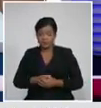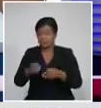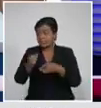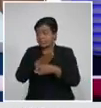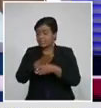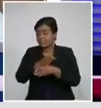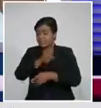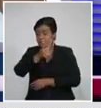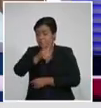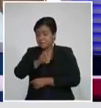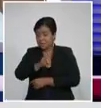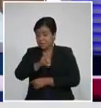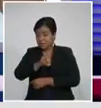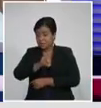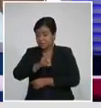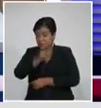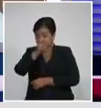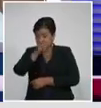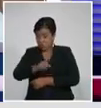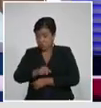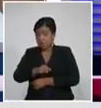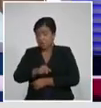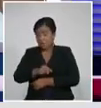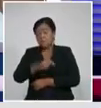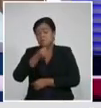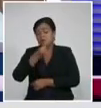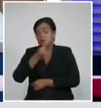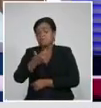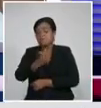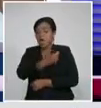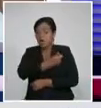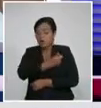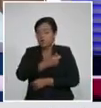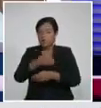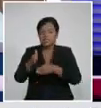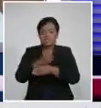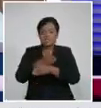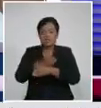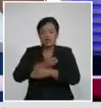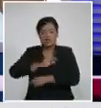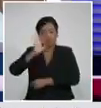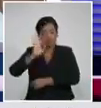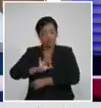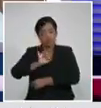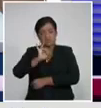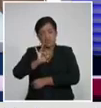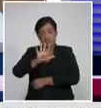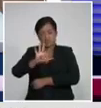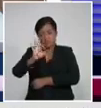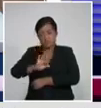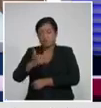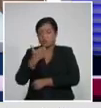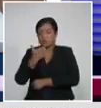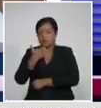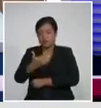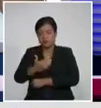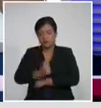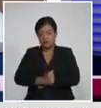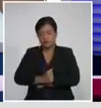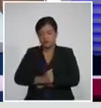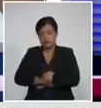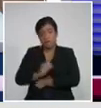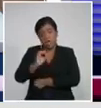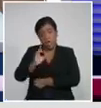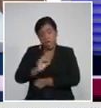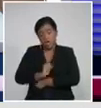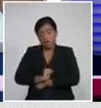80. Claro. Y por tanto la eficacia sería de un 75%. Ahora, supongamos que no, que de esos